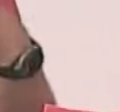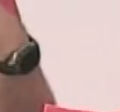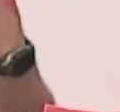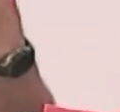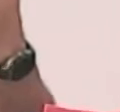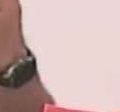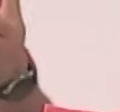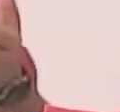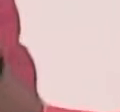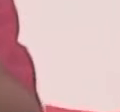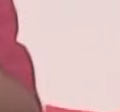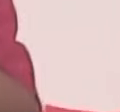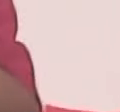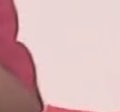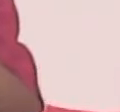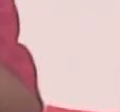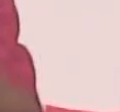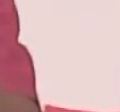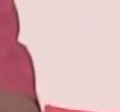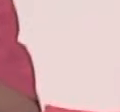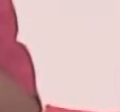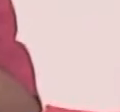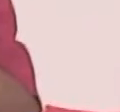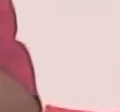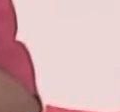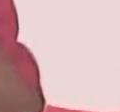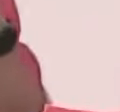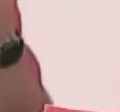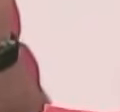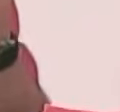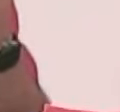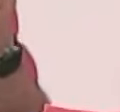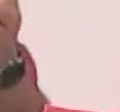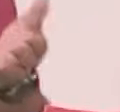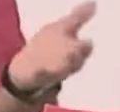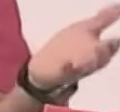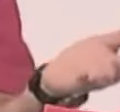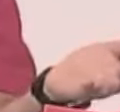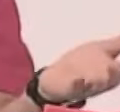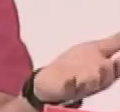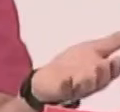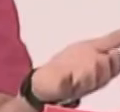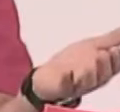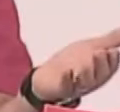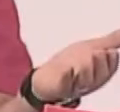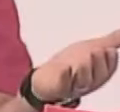que no es la primera vez que ocurre. Se le ha dicho, esa señora no creía en Barbado.